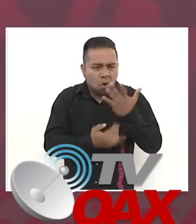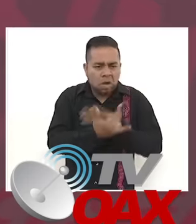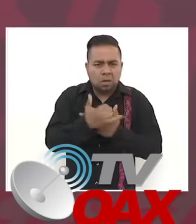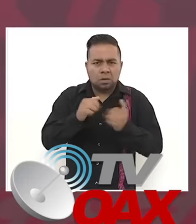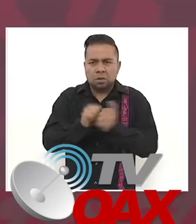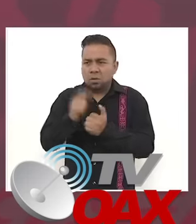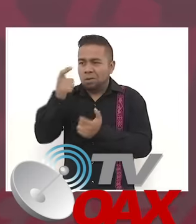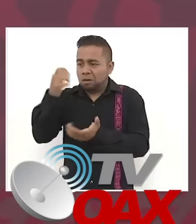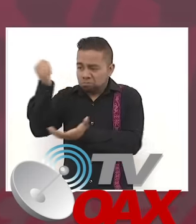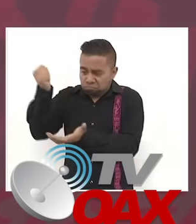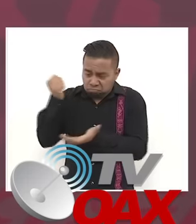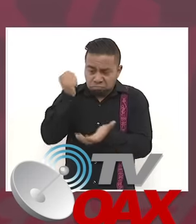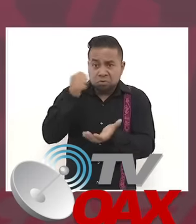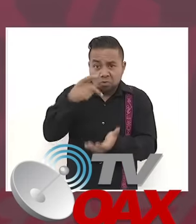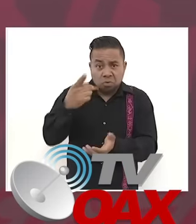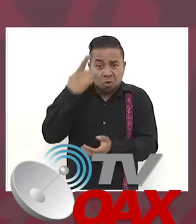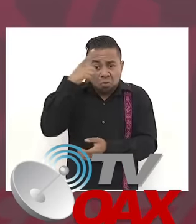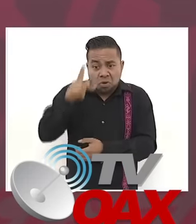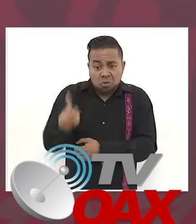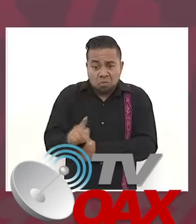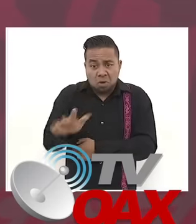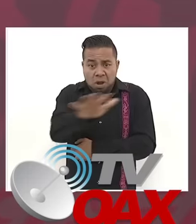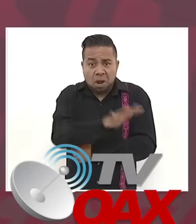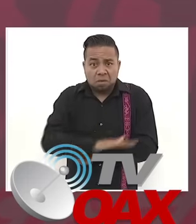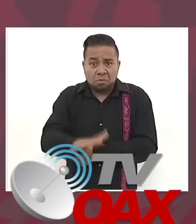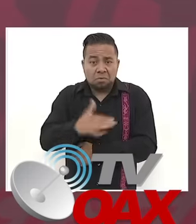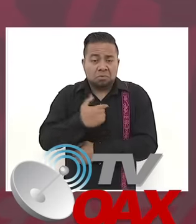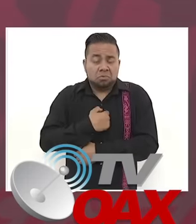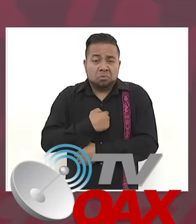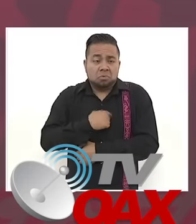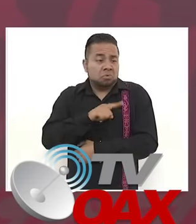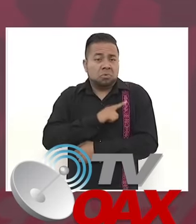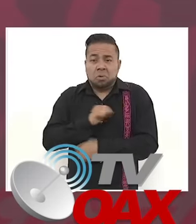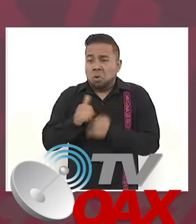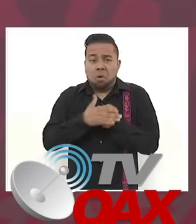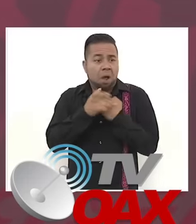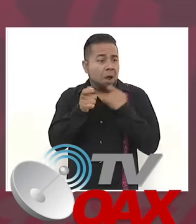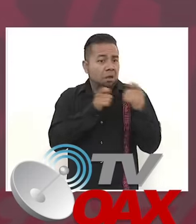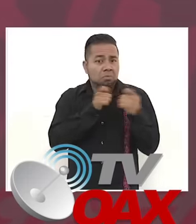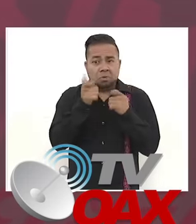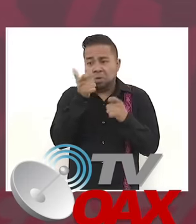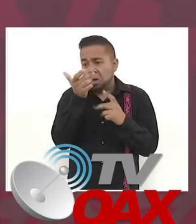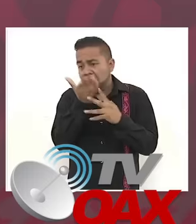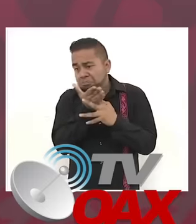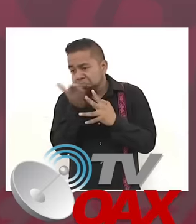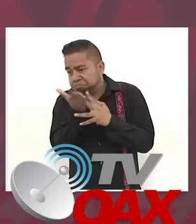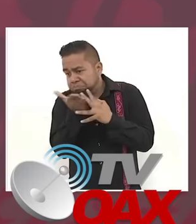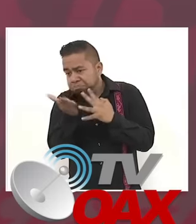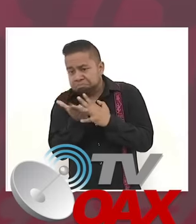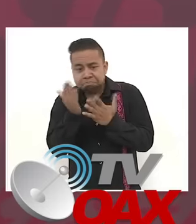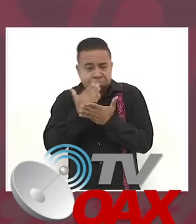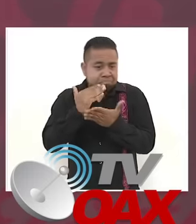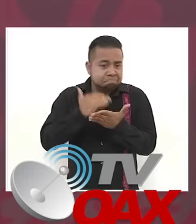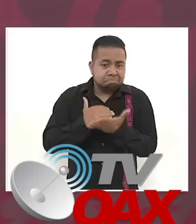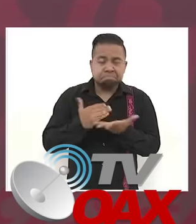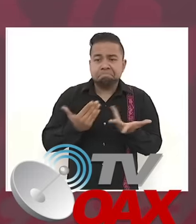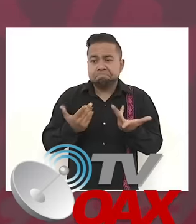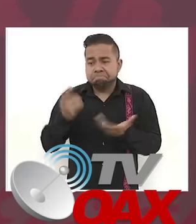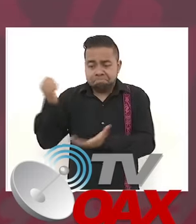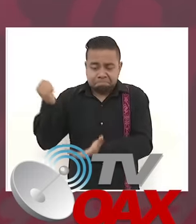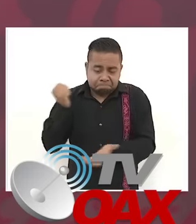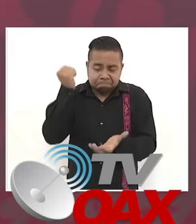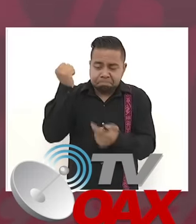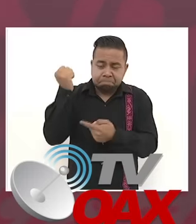presupuesto, que es dinero del pueblo, que nosotros somos simplemente administradores de los dineros del pueblo. El